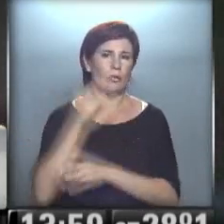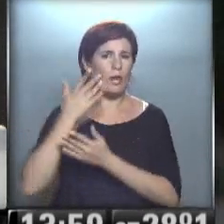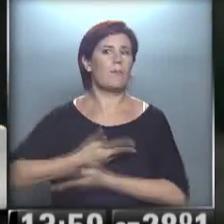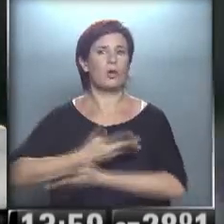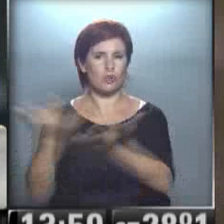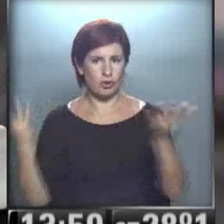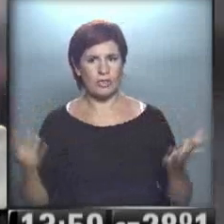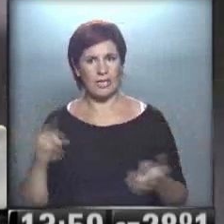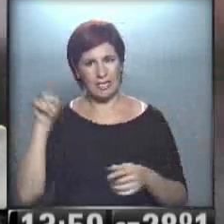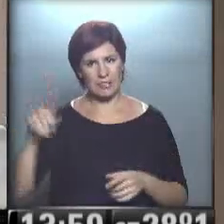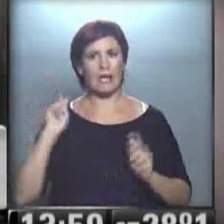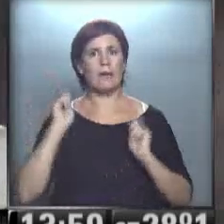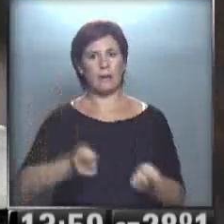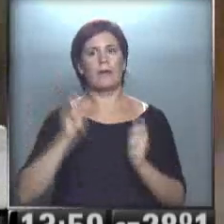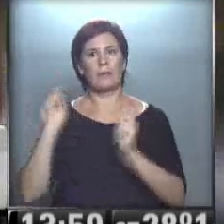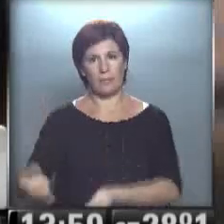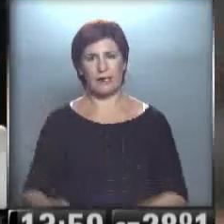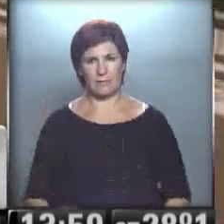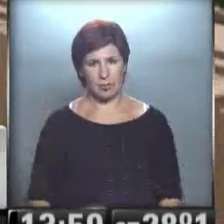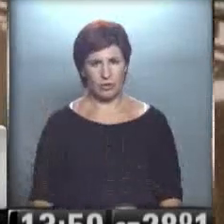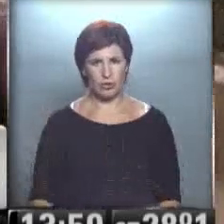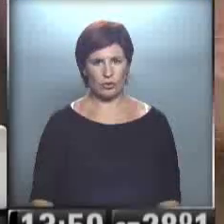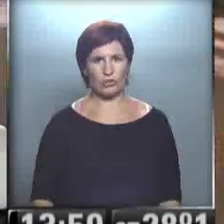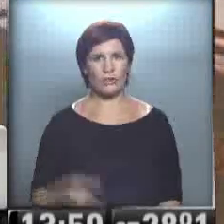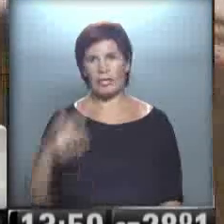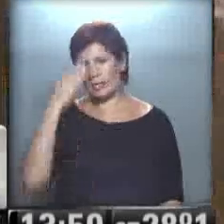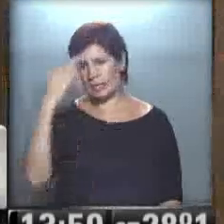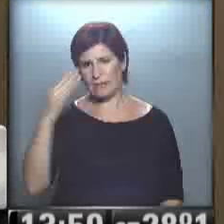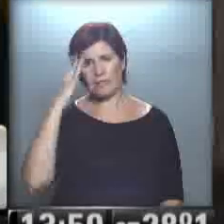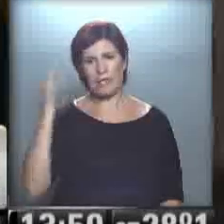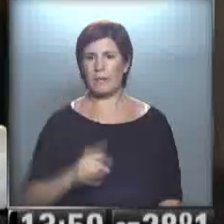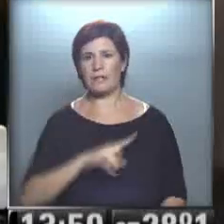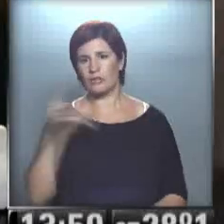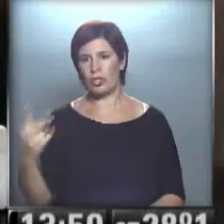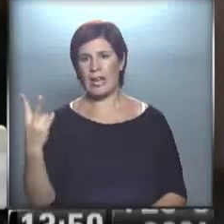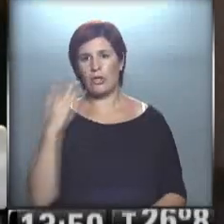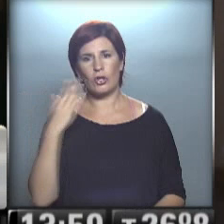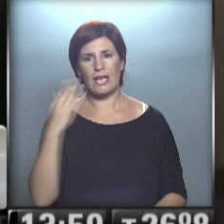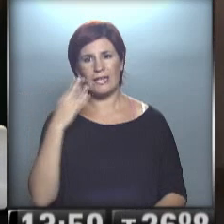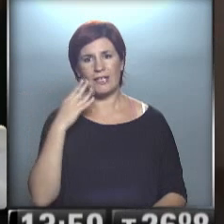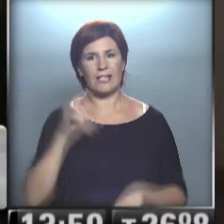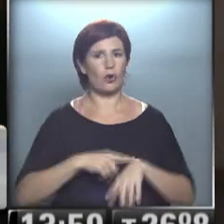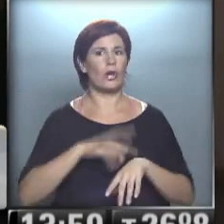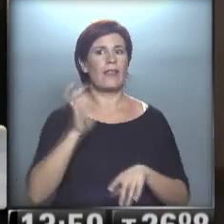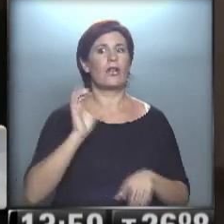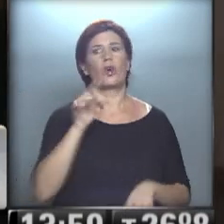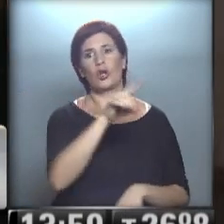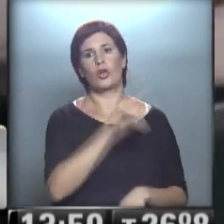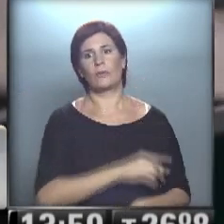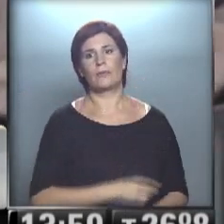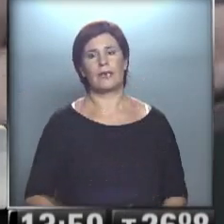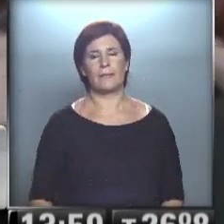mundial, del cine iraní, como es Abbas Kiarostami. Allí estará el 15 de marzo a las 2 de la tarde, hora de Colombia. Estará